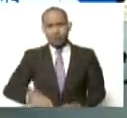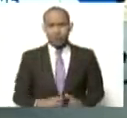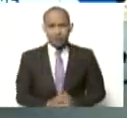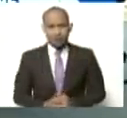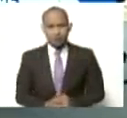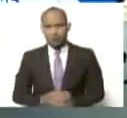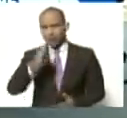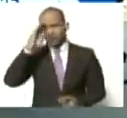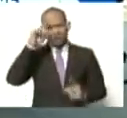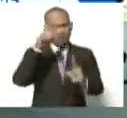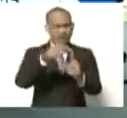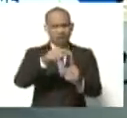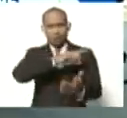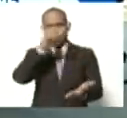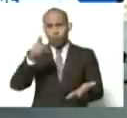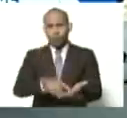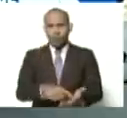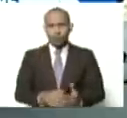directo, completo.